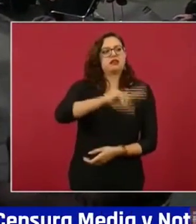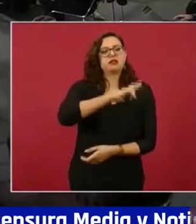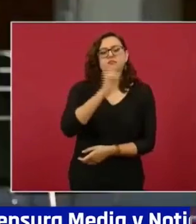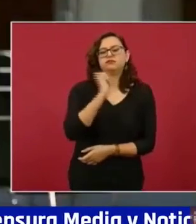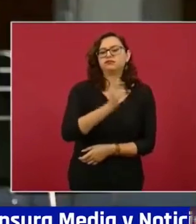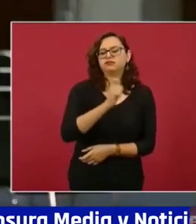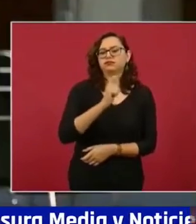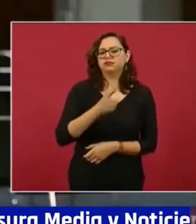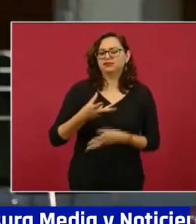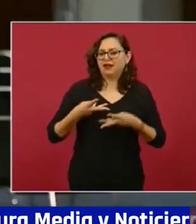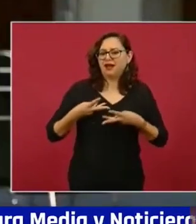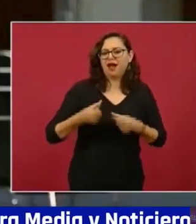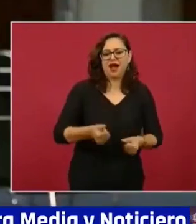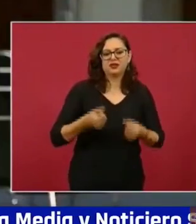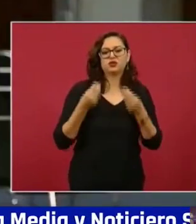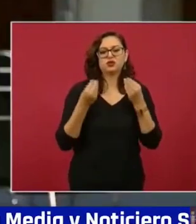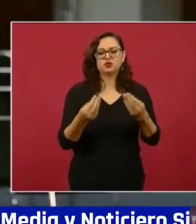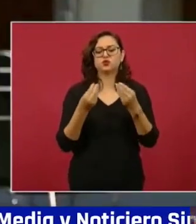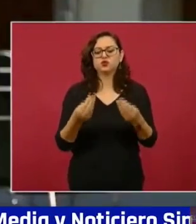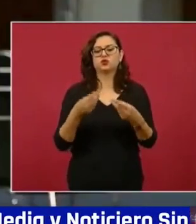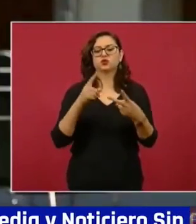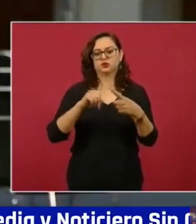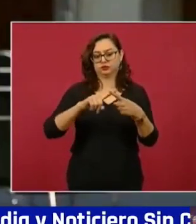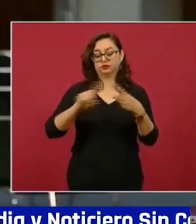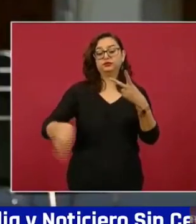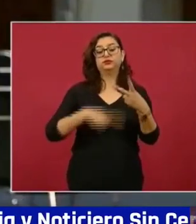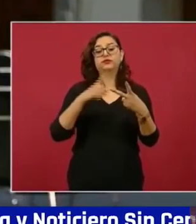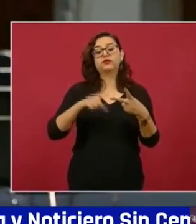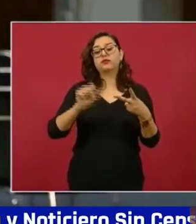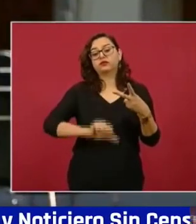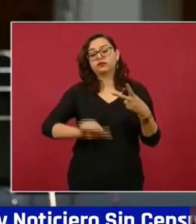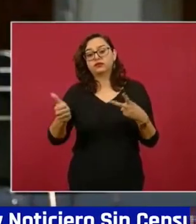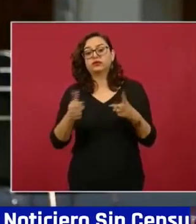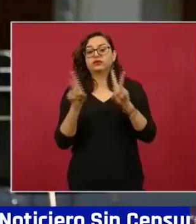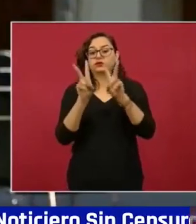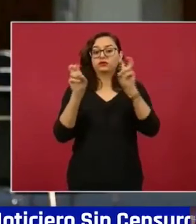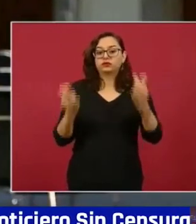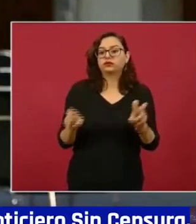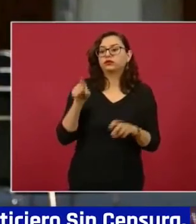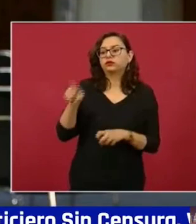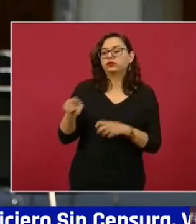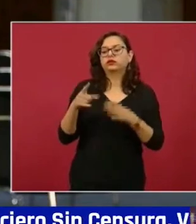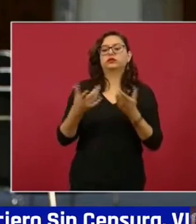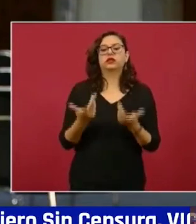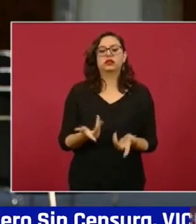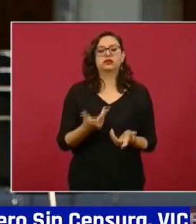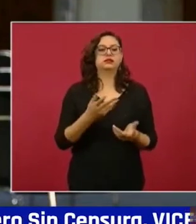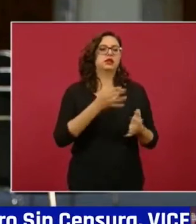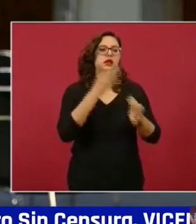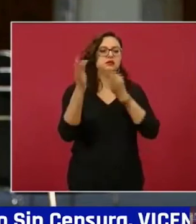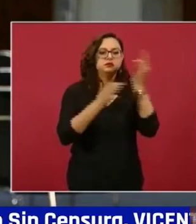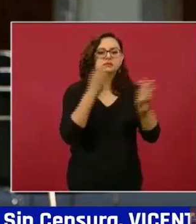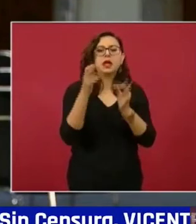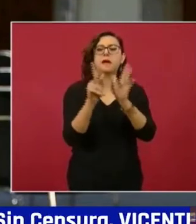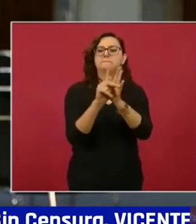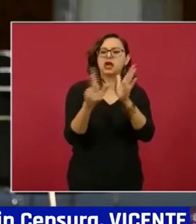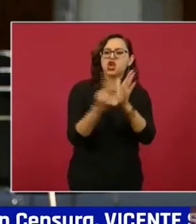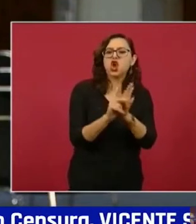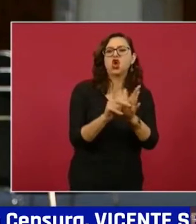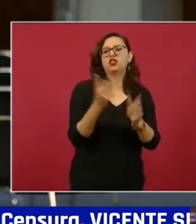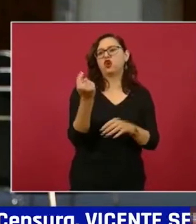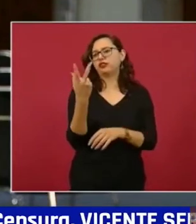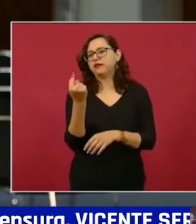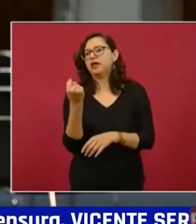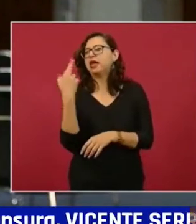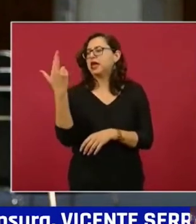También encontramos, por ejemplo, que otro gasto importante tiene que ver con la publicidad a medios de comunicación. Usted ha hablado aquí muchísimo de